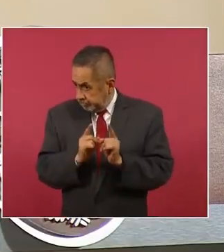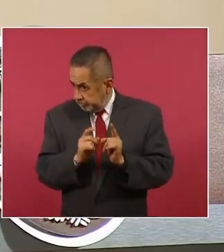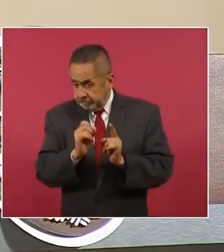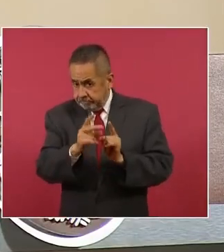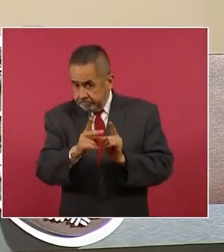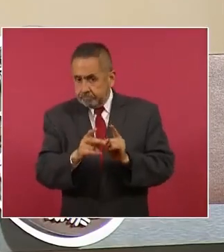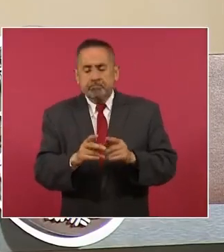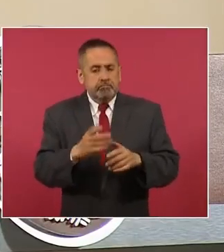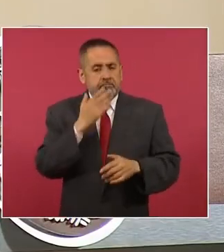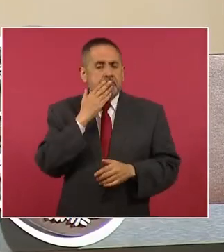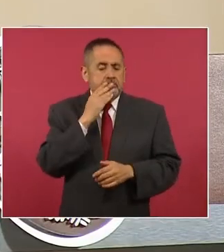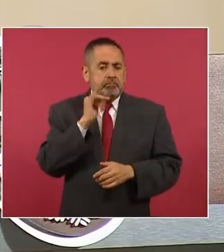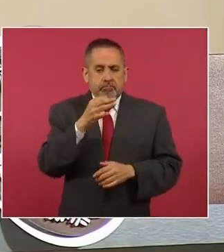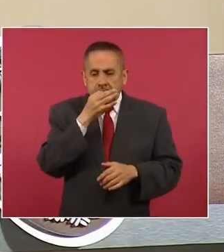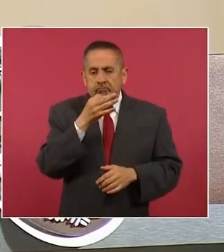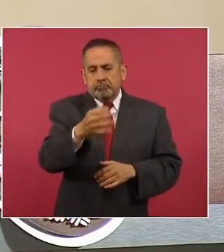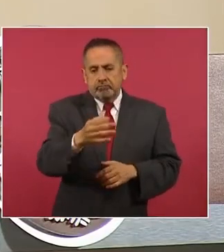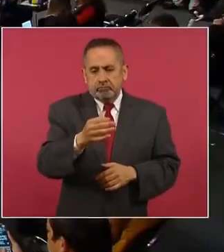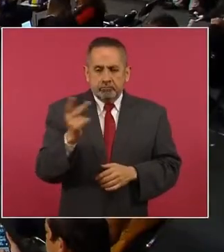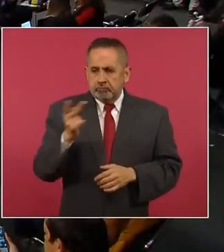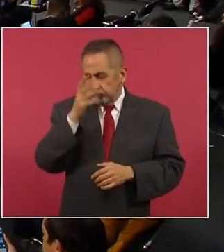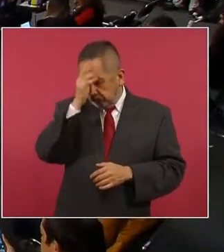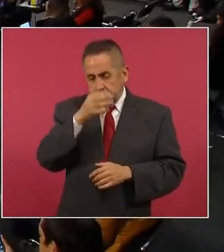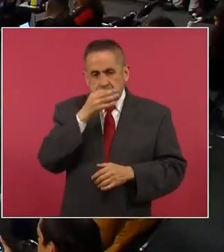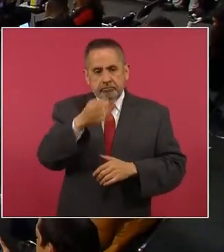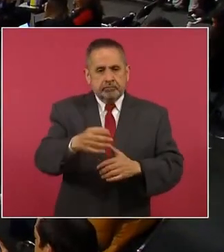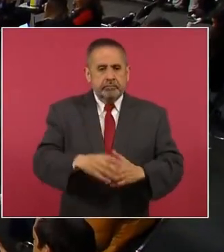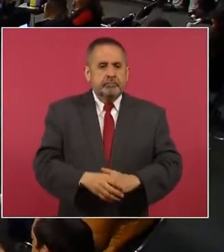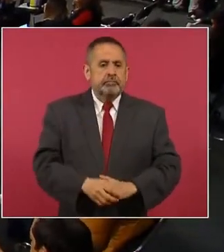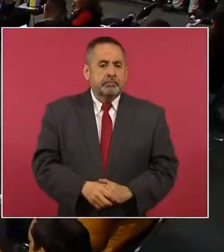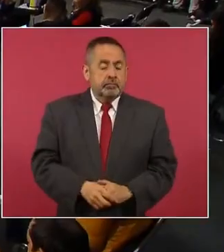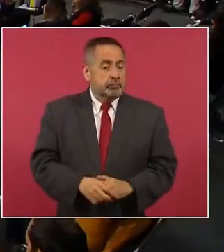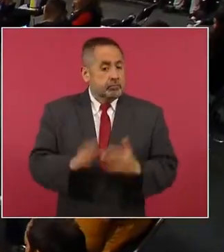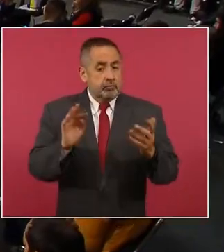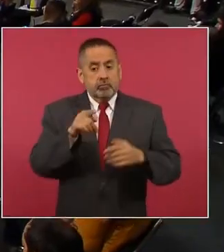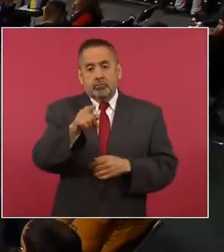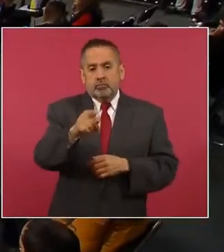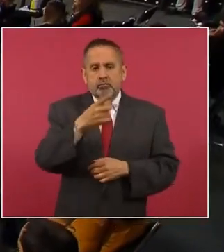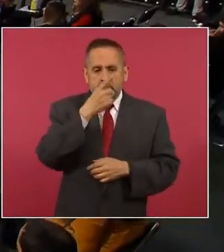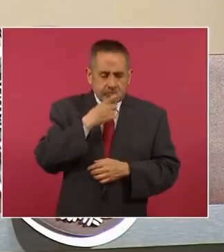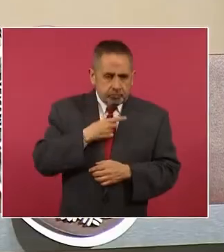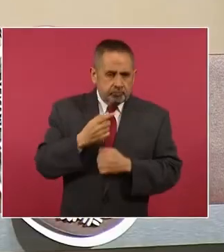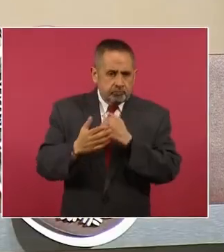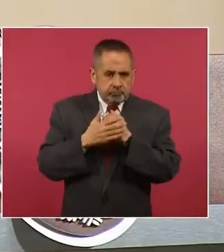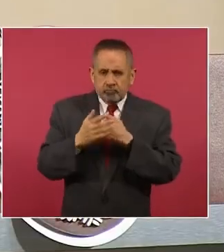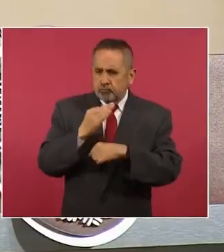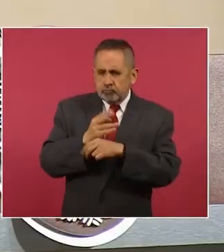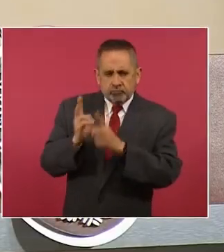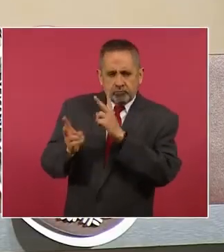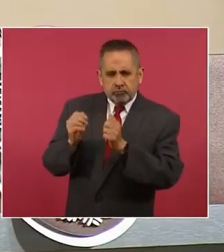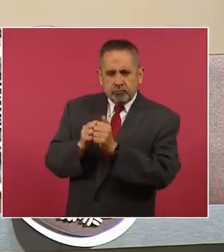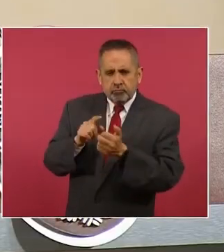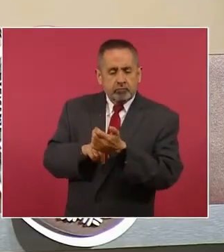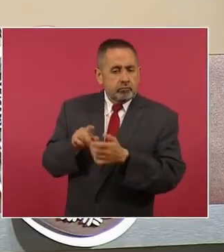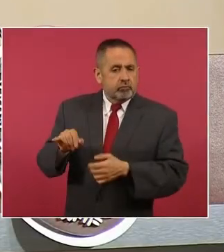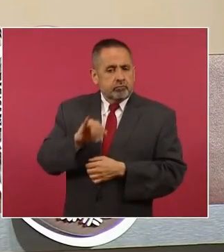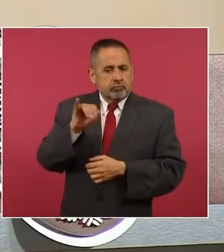Seguridad y eso acordamos informarle. Entonces, que usted nos diga, ahorita si quiere con